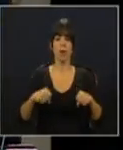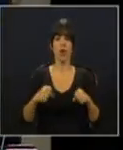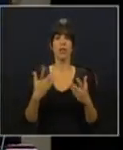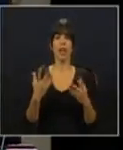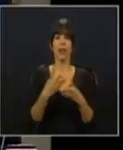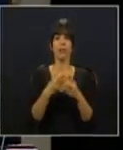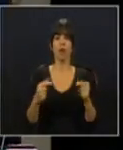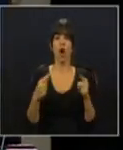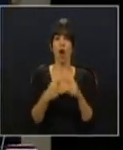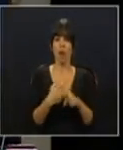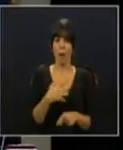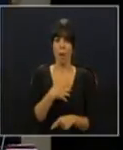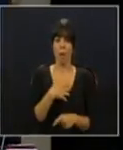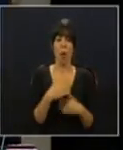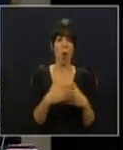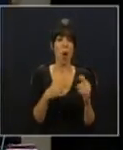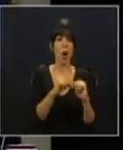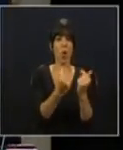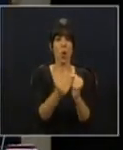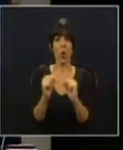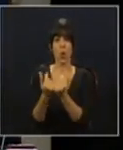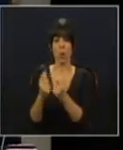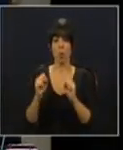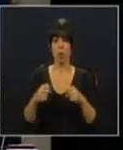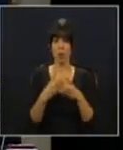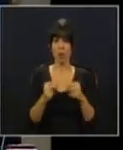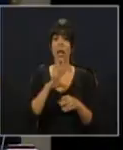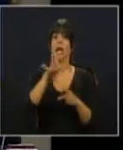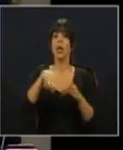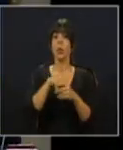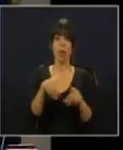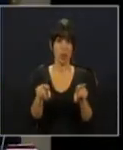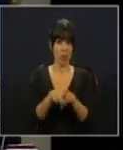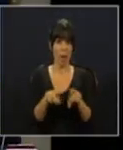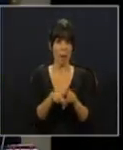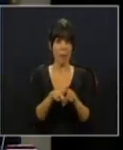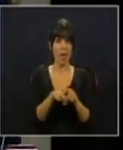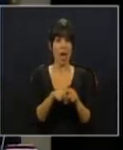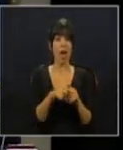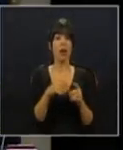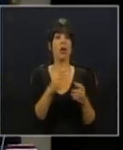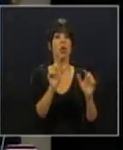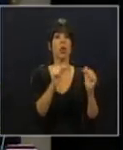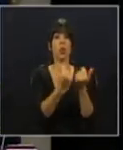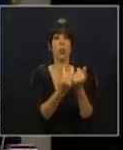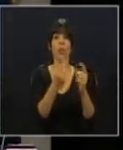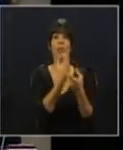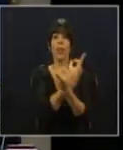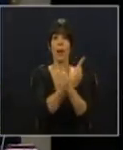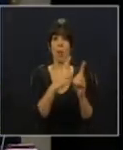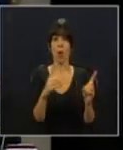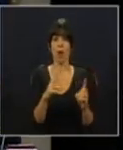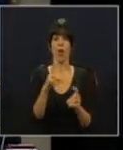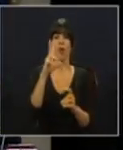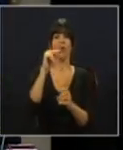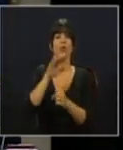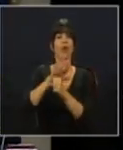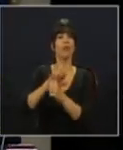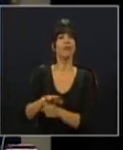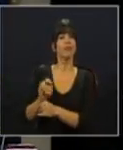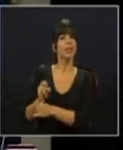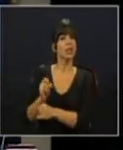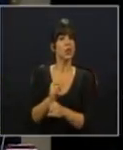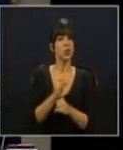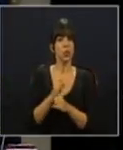conflicto propio de cualquier agrupamiento humano, incluidos aquellos regímenes democráticos, sin socavar la